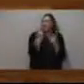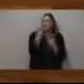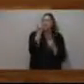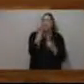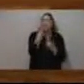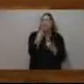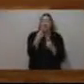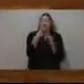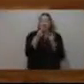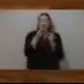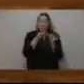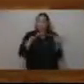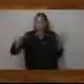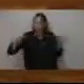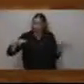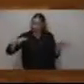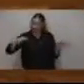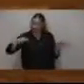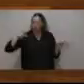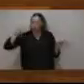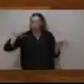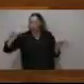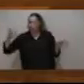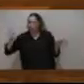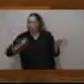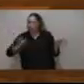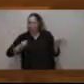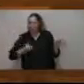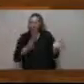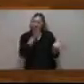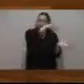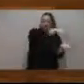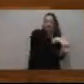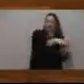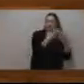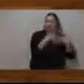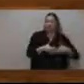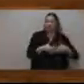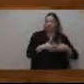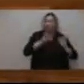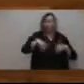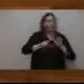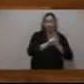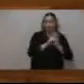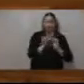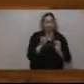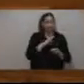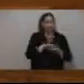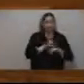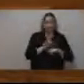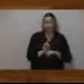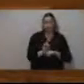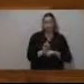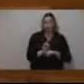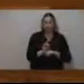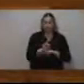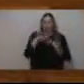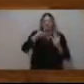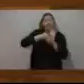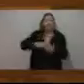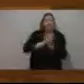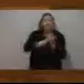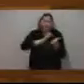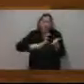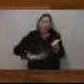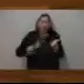la población, el núcleo más próximo de población, pero se construyó ilegalmente. ¿Qué ponen de manifiesto entonces los informes